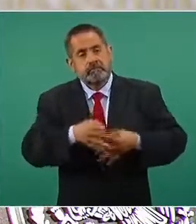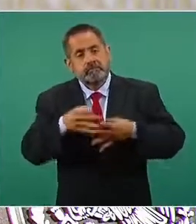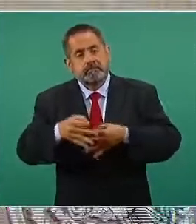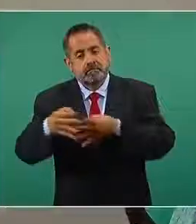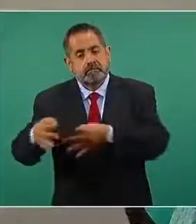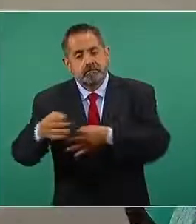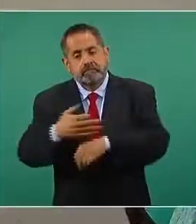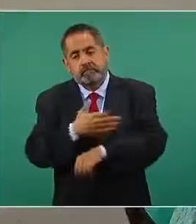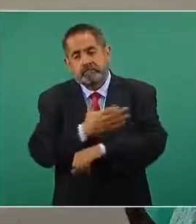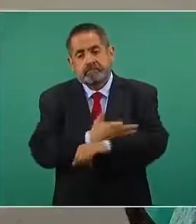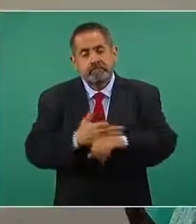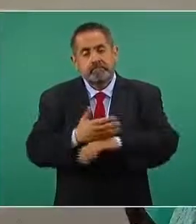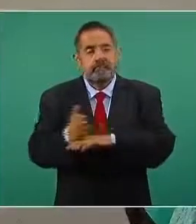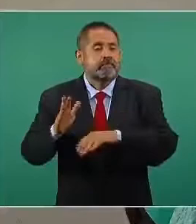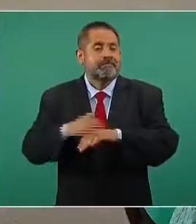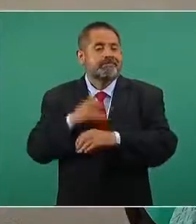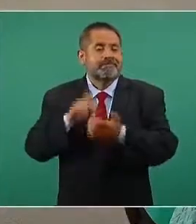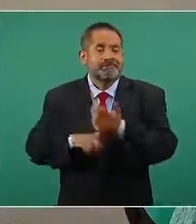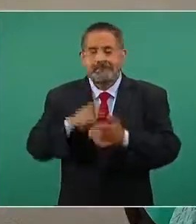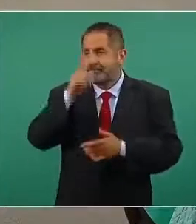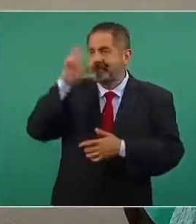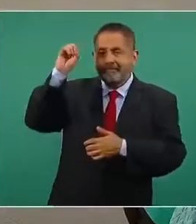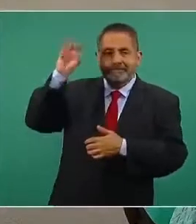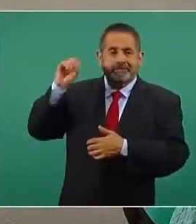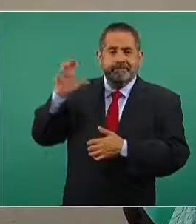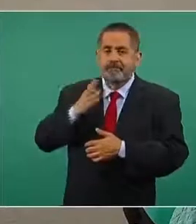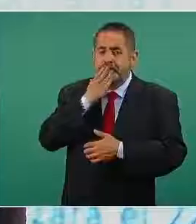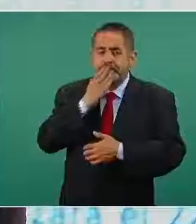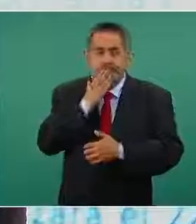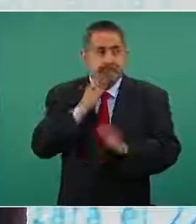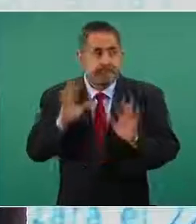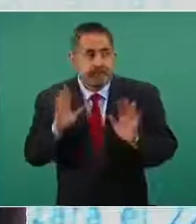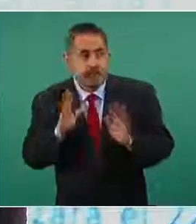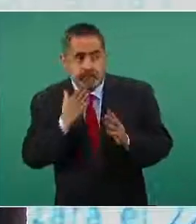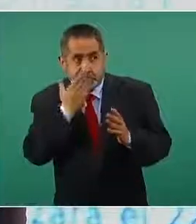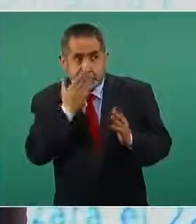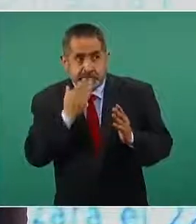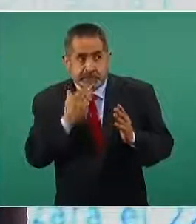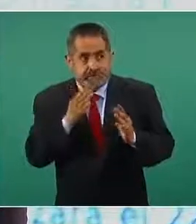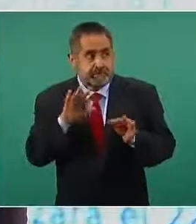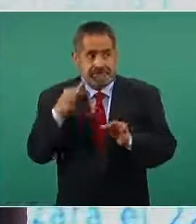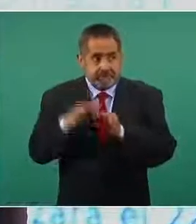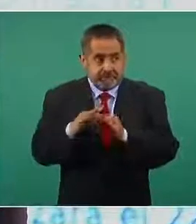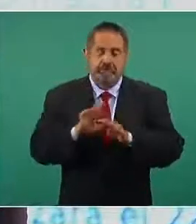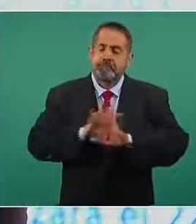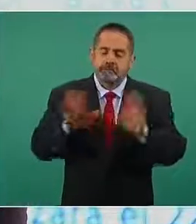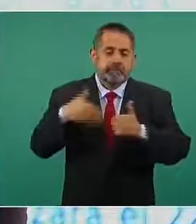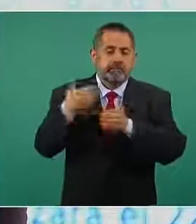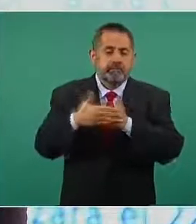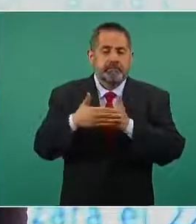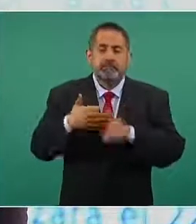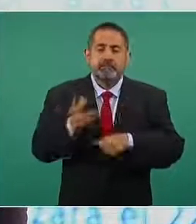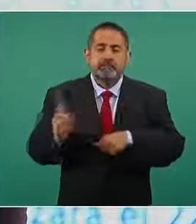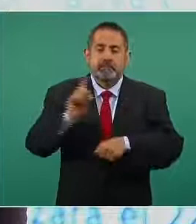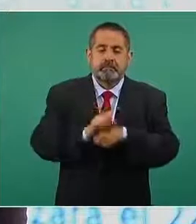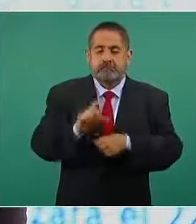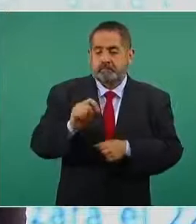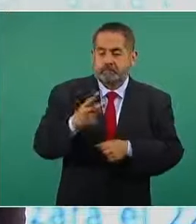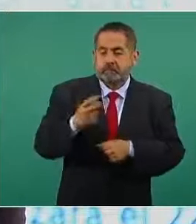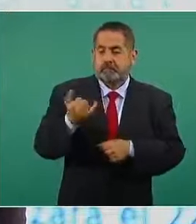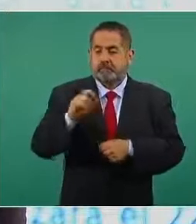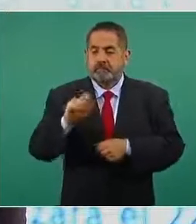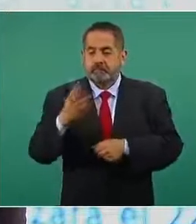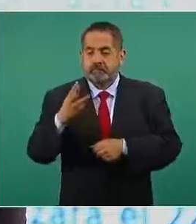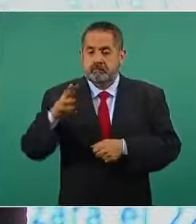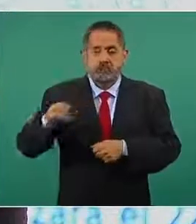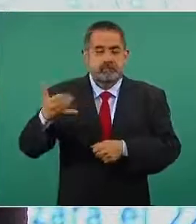las cuestiones del semáforo que tenía Sonora, hasta que se va a llevar a cabo esta reunión pública el 22 y el 23 de